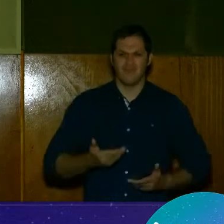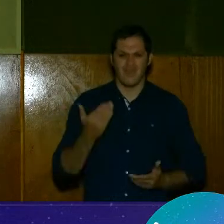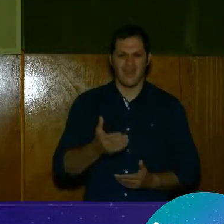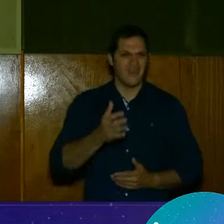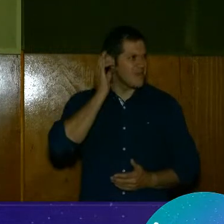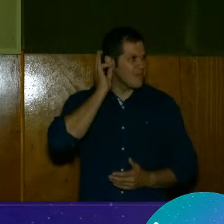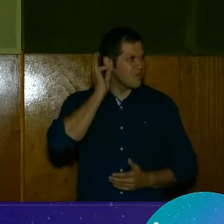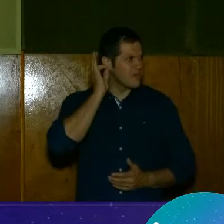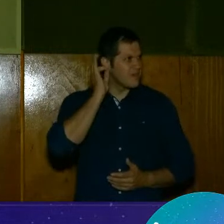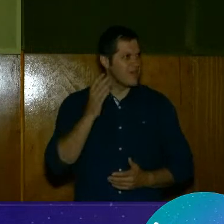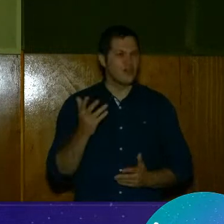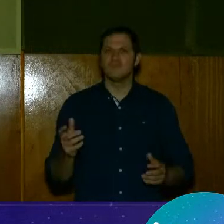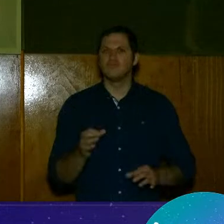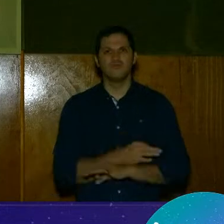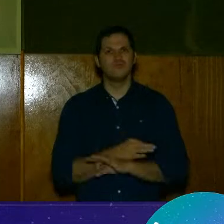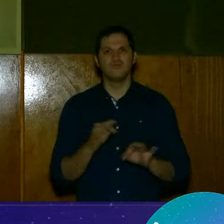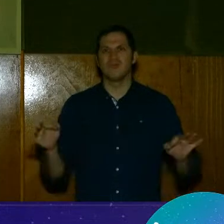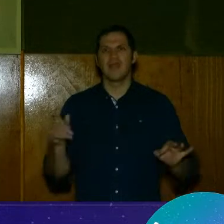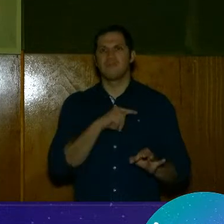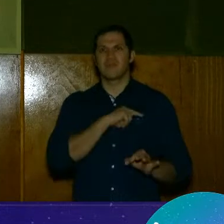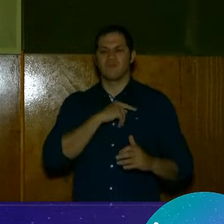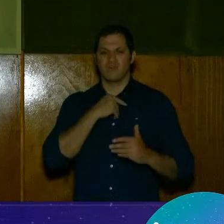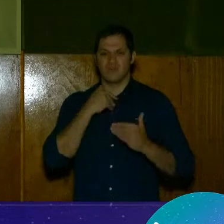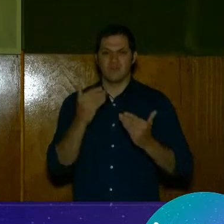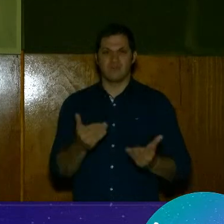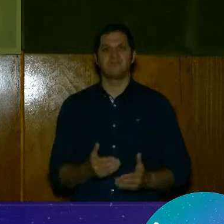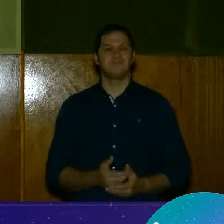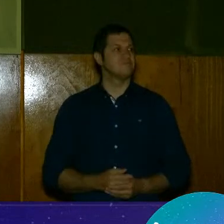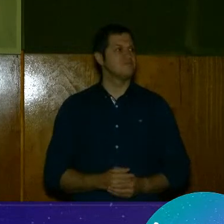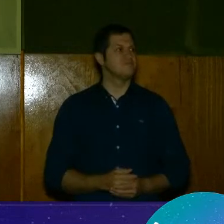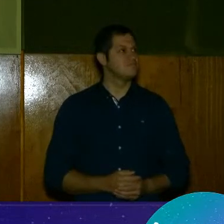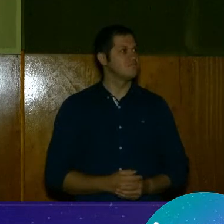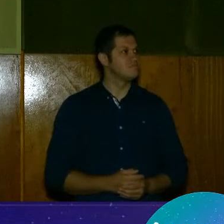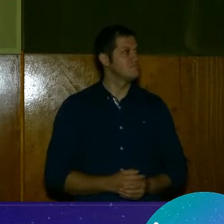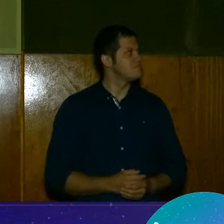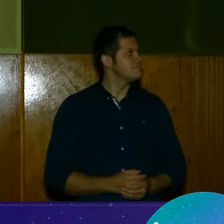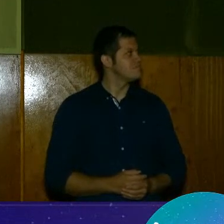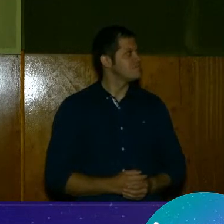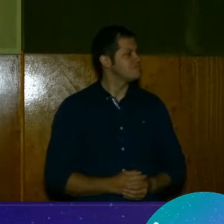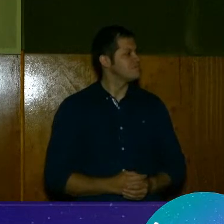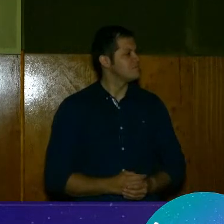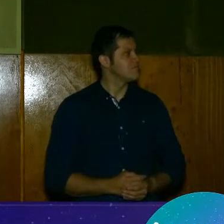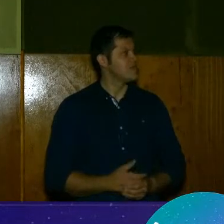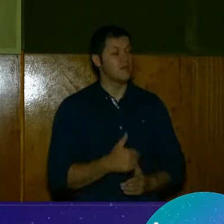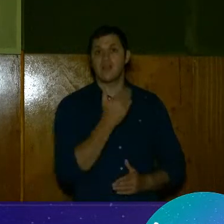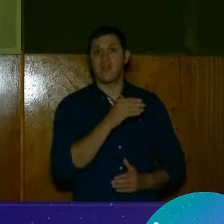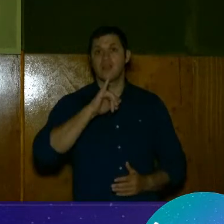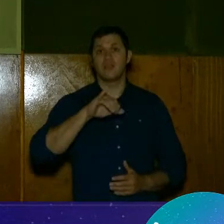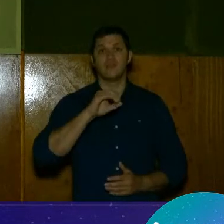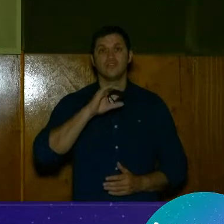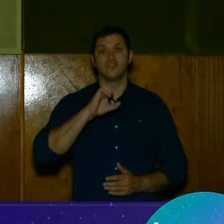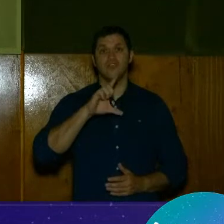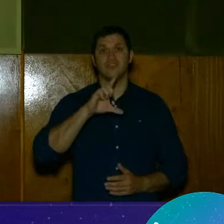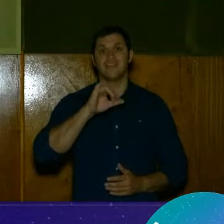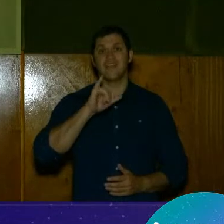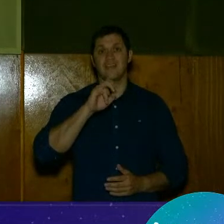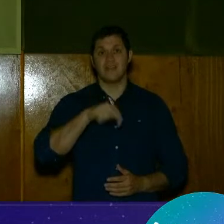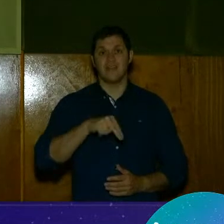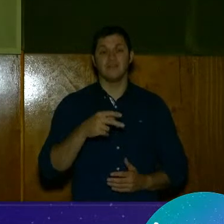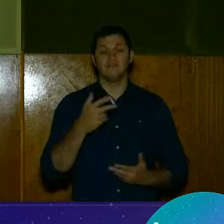israel su colaborador reciben el premio nobel cosa que hasta el día de hoy nadie comprende como puede ser que ella no lo haya